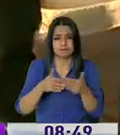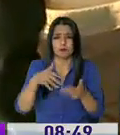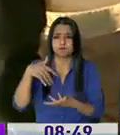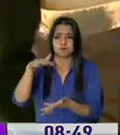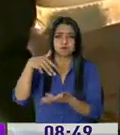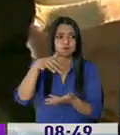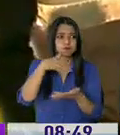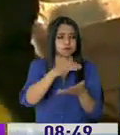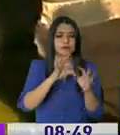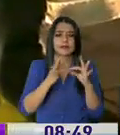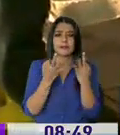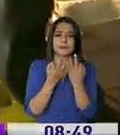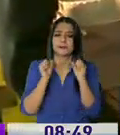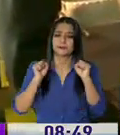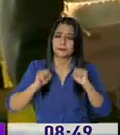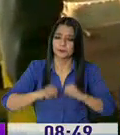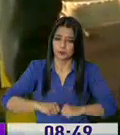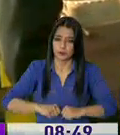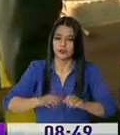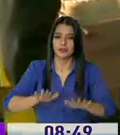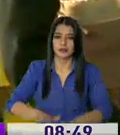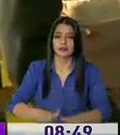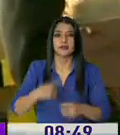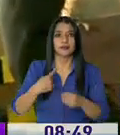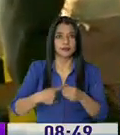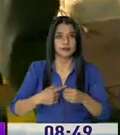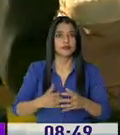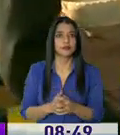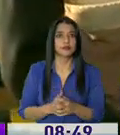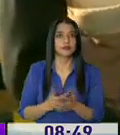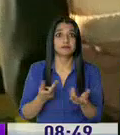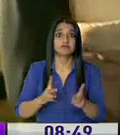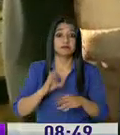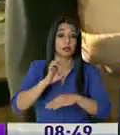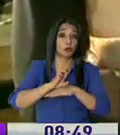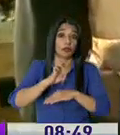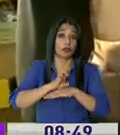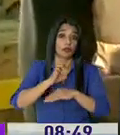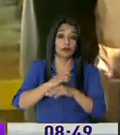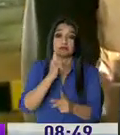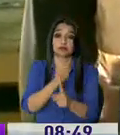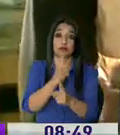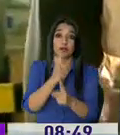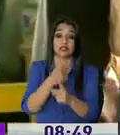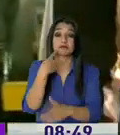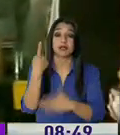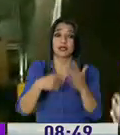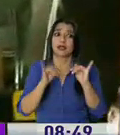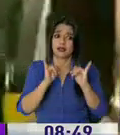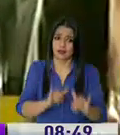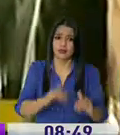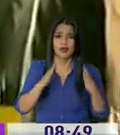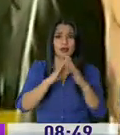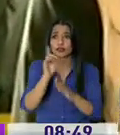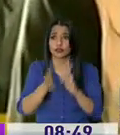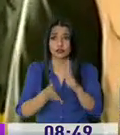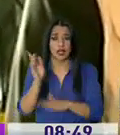a todas las familias del Distrito Metropolitano y del país. Y es para eso, ¿no? Para que la gente se quede en casa